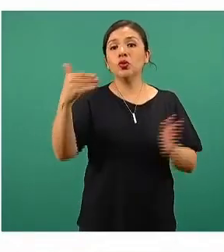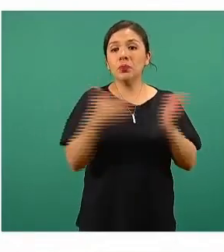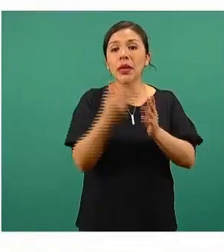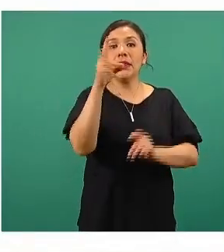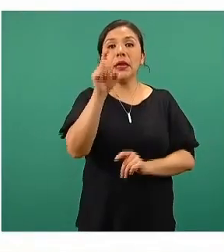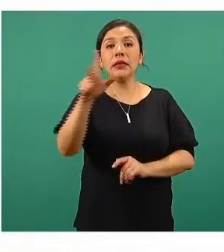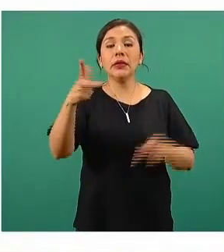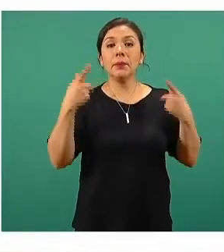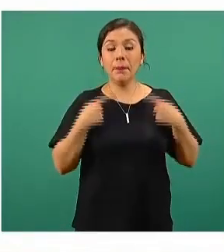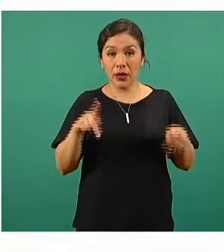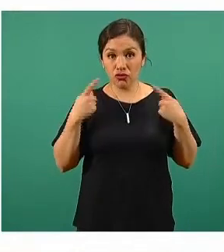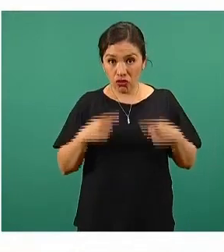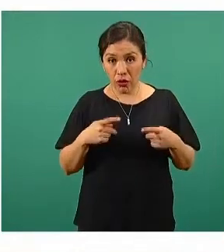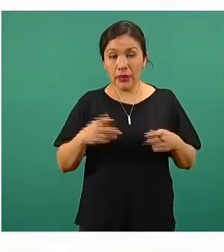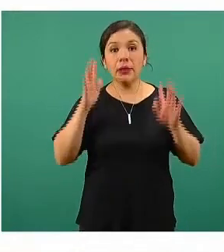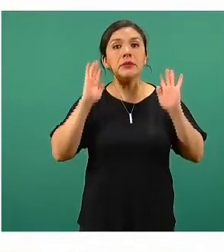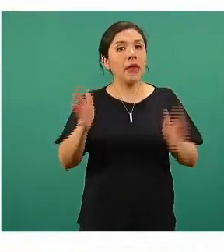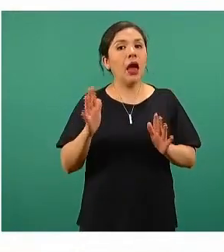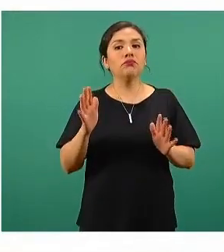23.648.037 personas